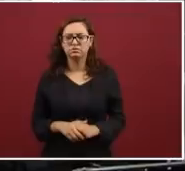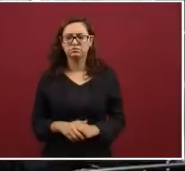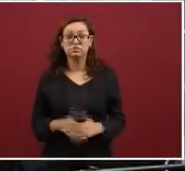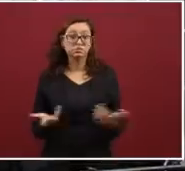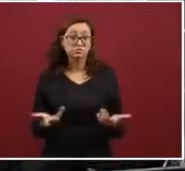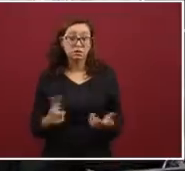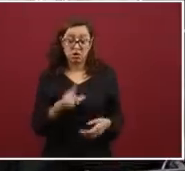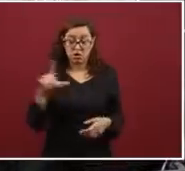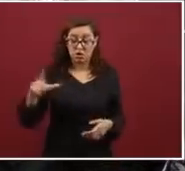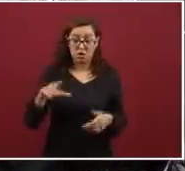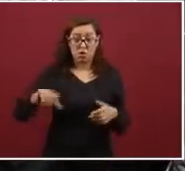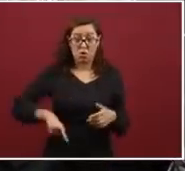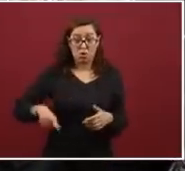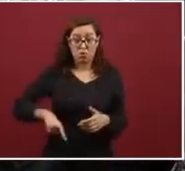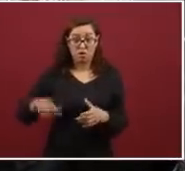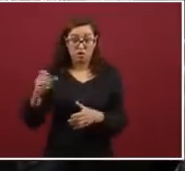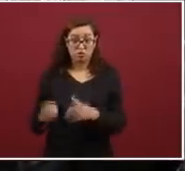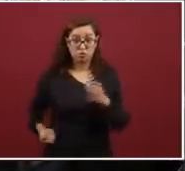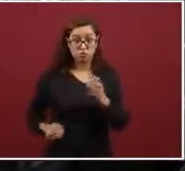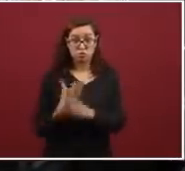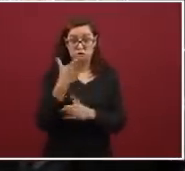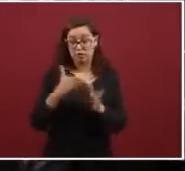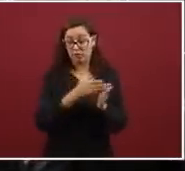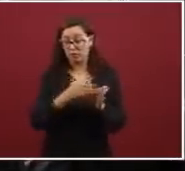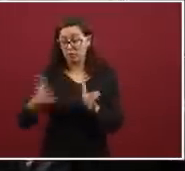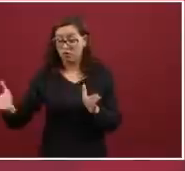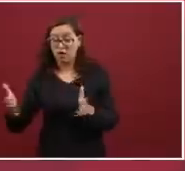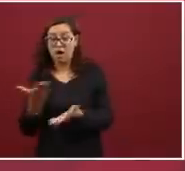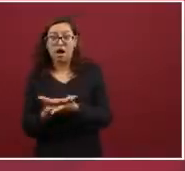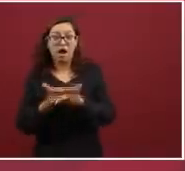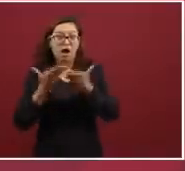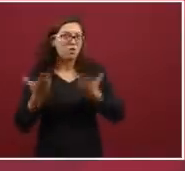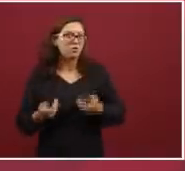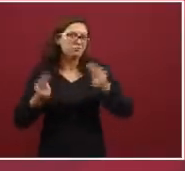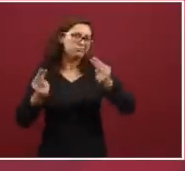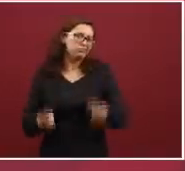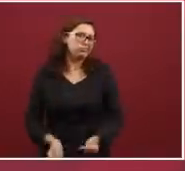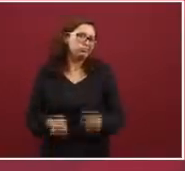muchos medios de información. O sea,